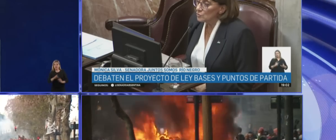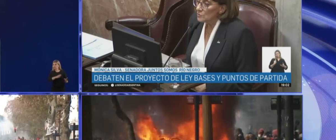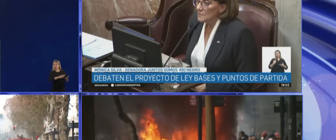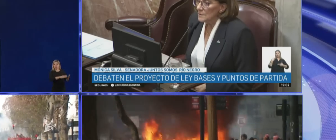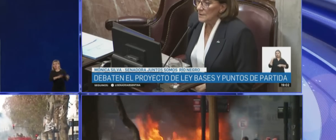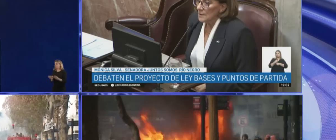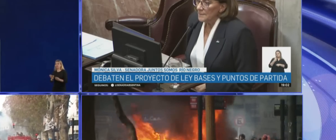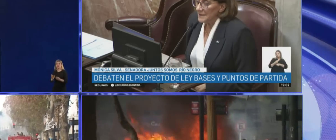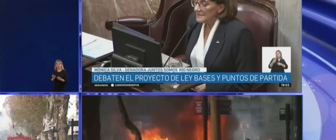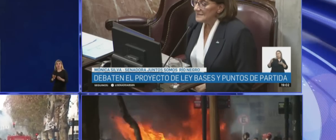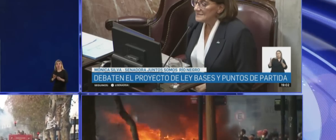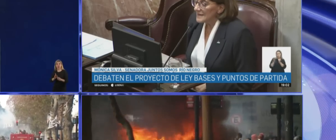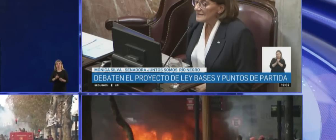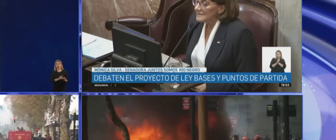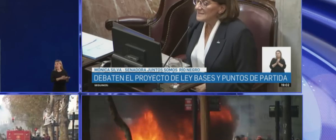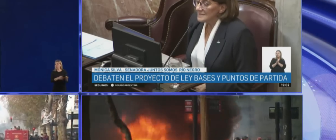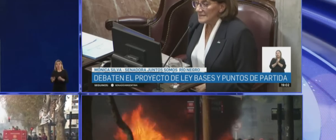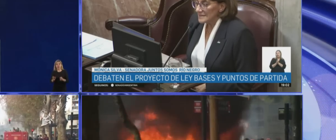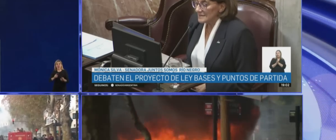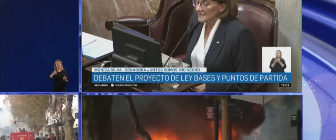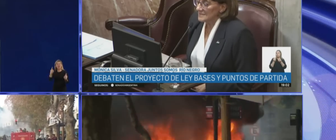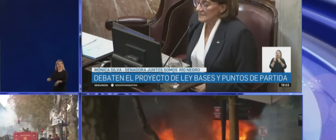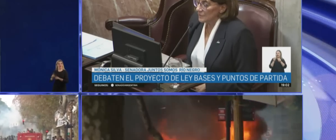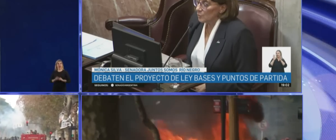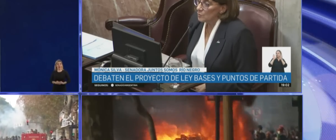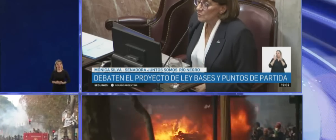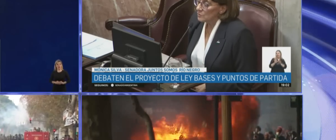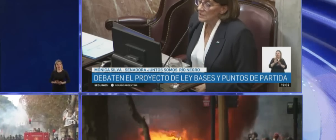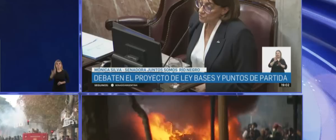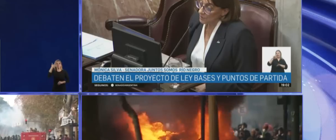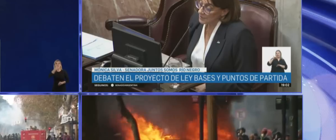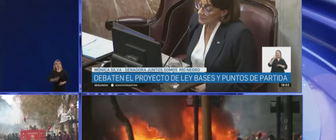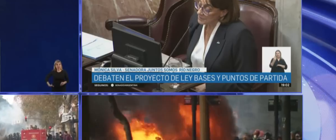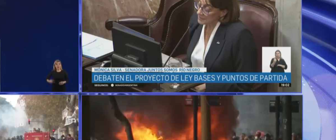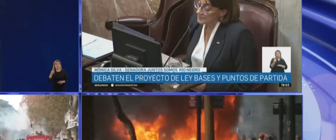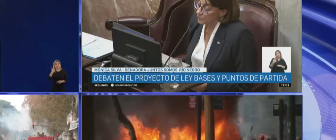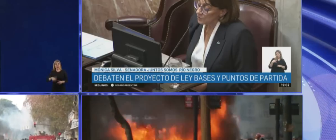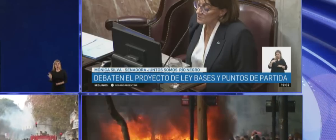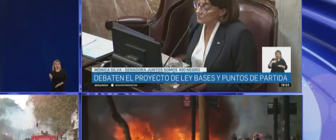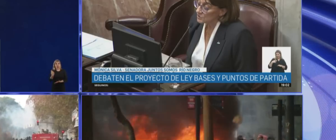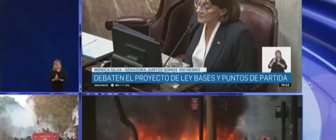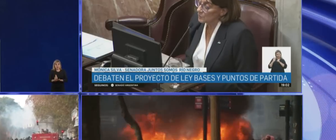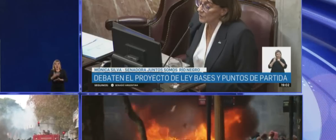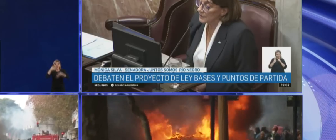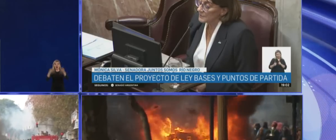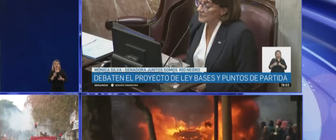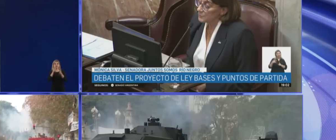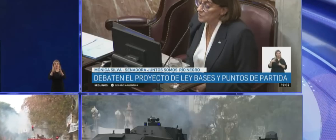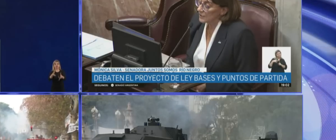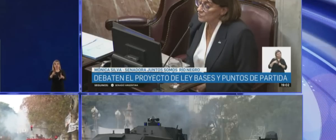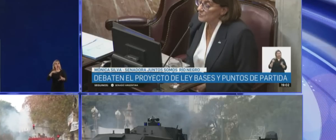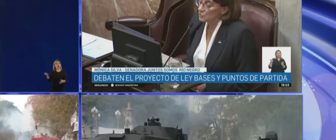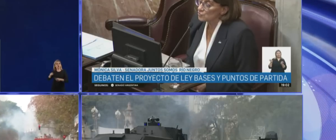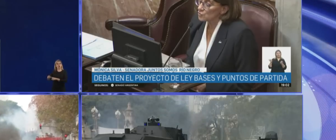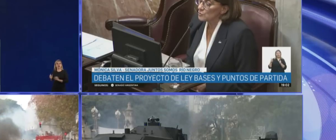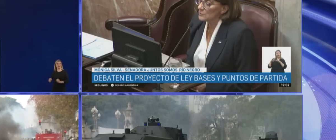distinta. Eligió como presidente a alguien que en campaña se asumió y se animó a decir verdades que cualquier otro político